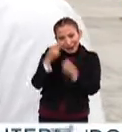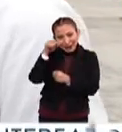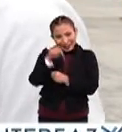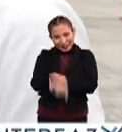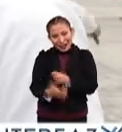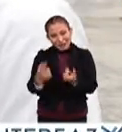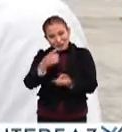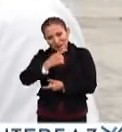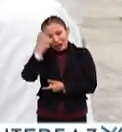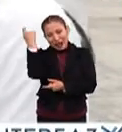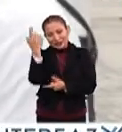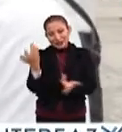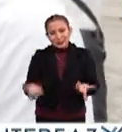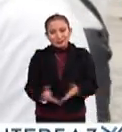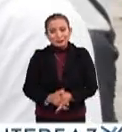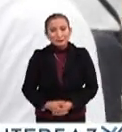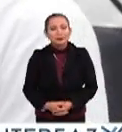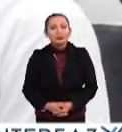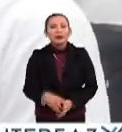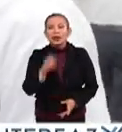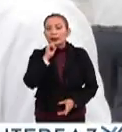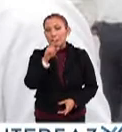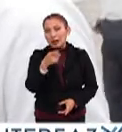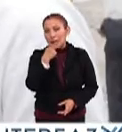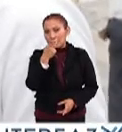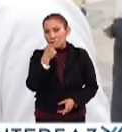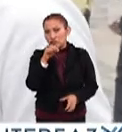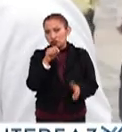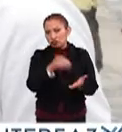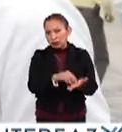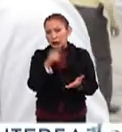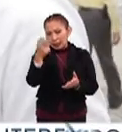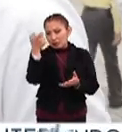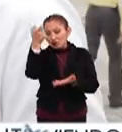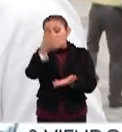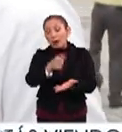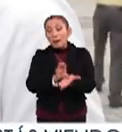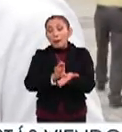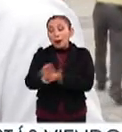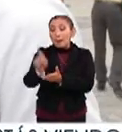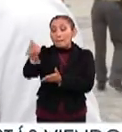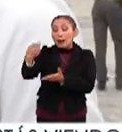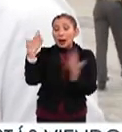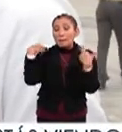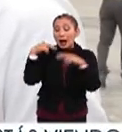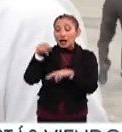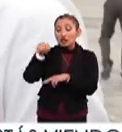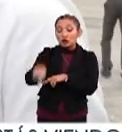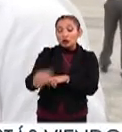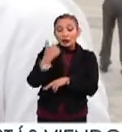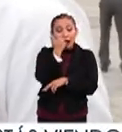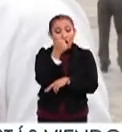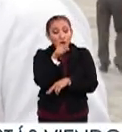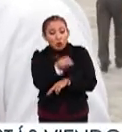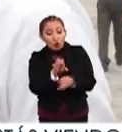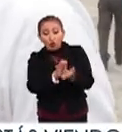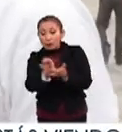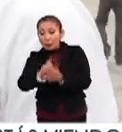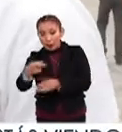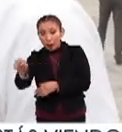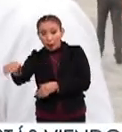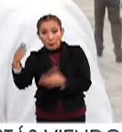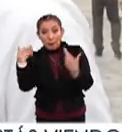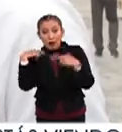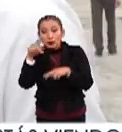ellas para facilitar la enseñanza-aprendizaje. También mencionamos con respecto a esos recursos que se destinen a profesores y a estudiantes, pero más que